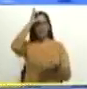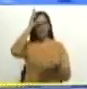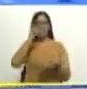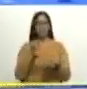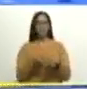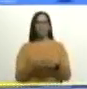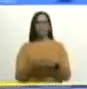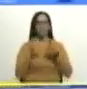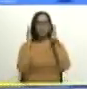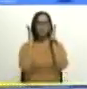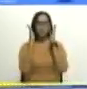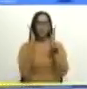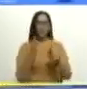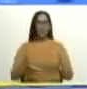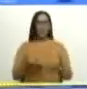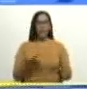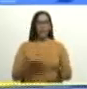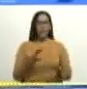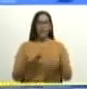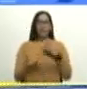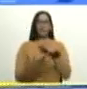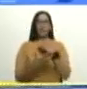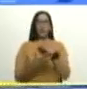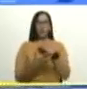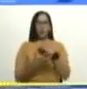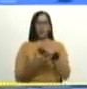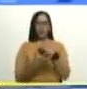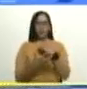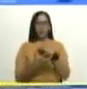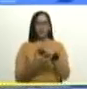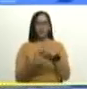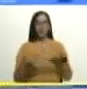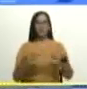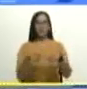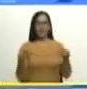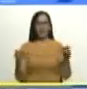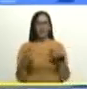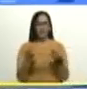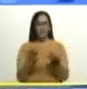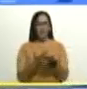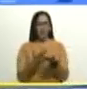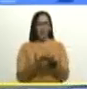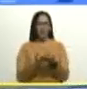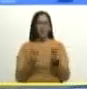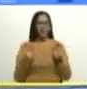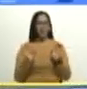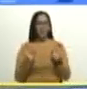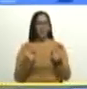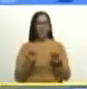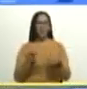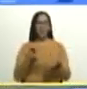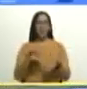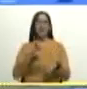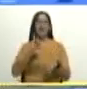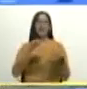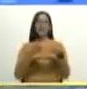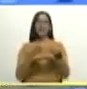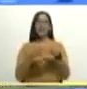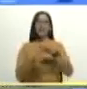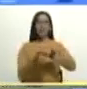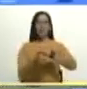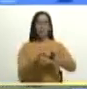concentrada fundamentalmente en tecnología, la zona económica especial de la Isla de la Tortuga, que es un proyecto